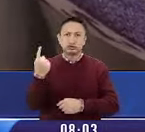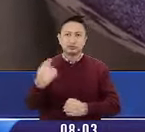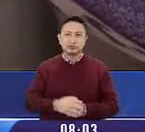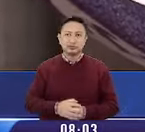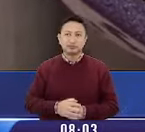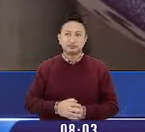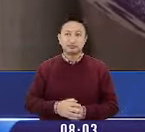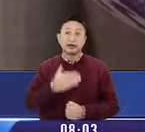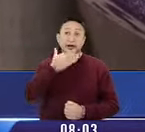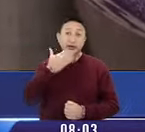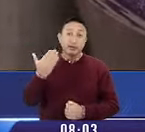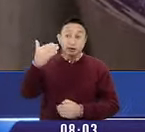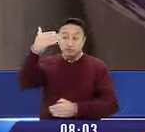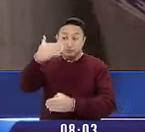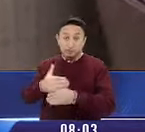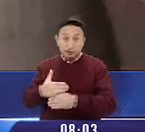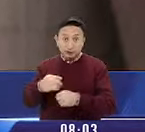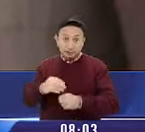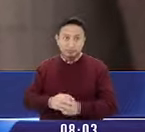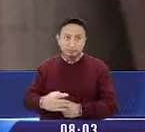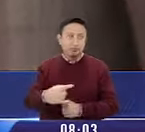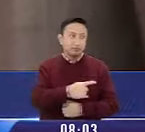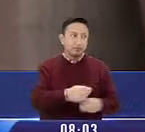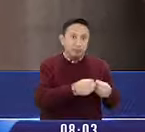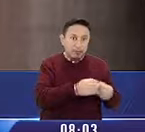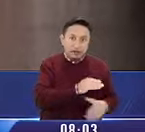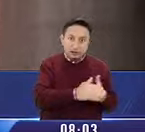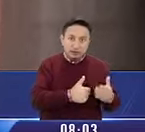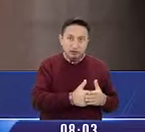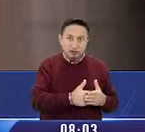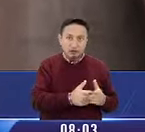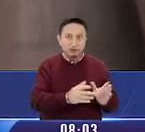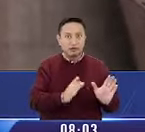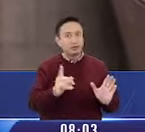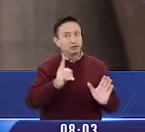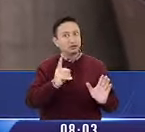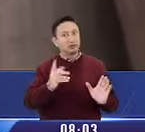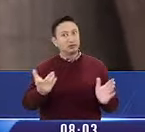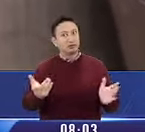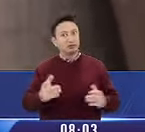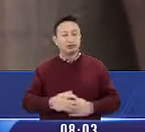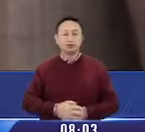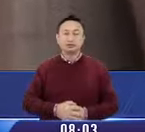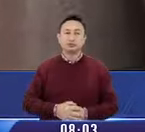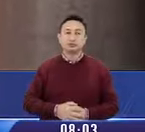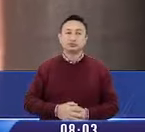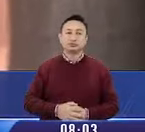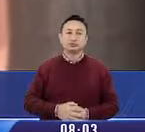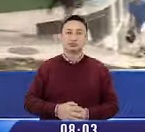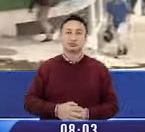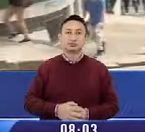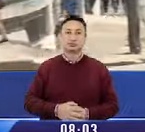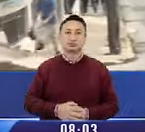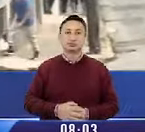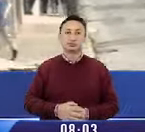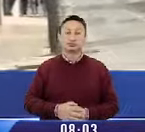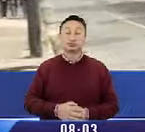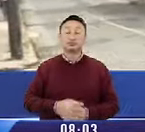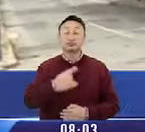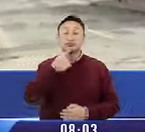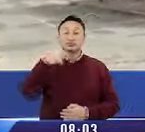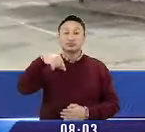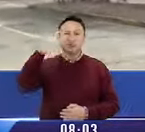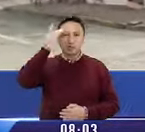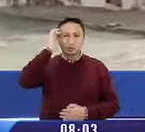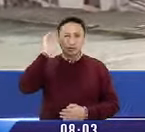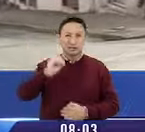es preferible cerrar más temprano antes de que vayan a robar a uno y quitarle lo poquito que ya uno ha hecho en el día. Señalan sentirse